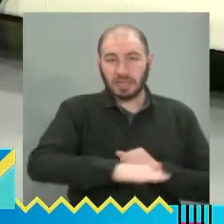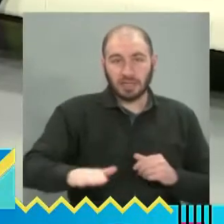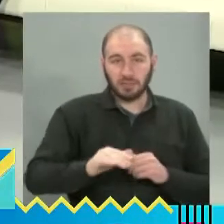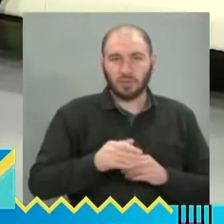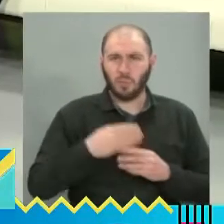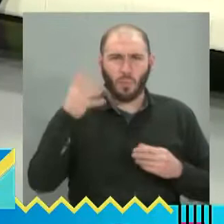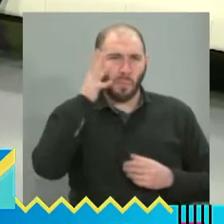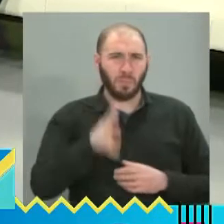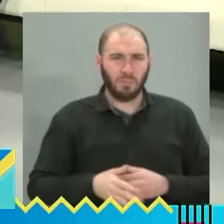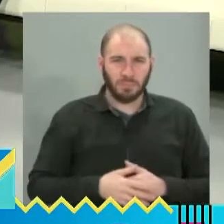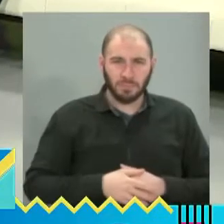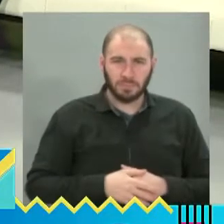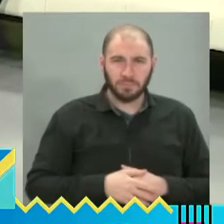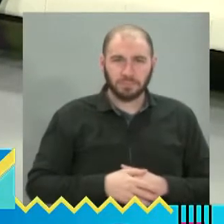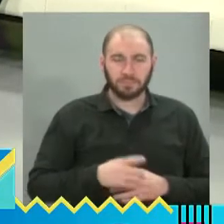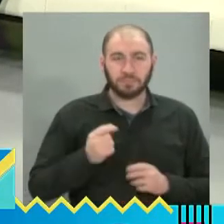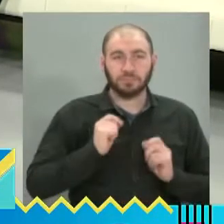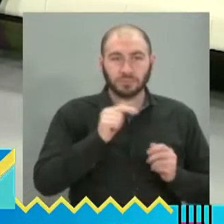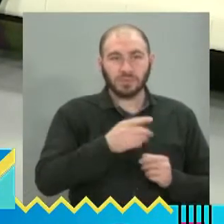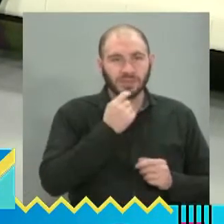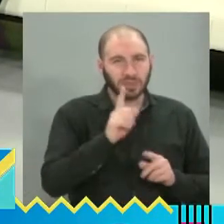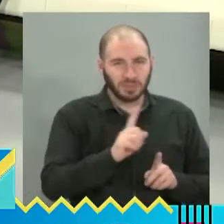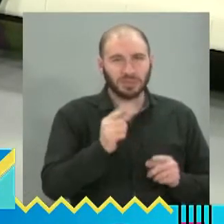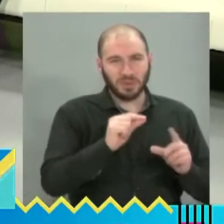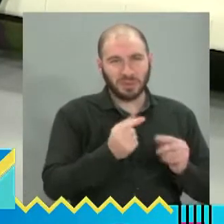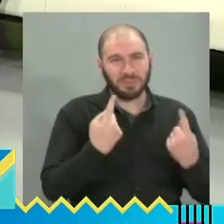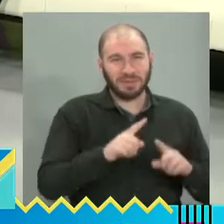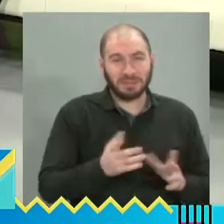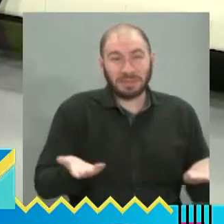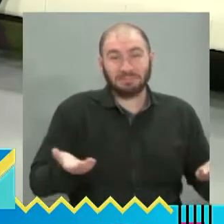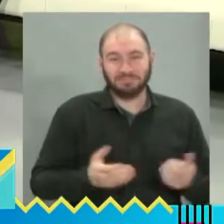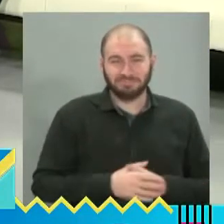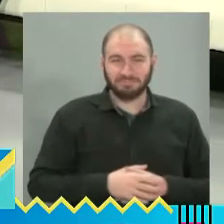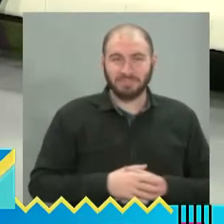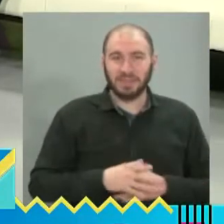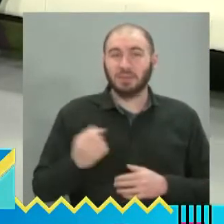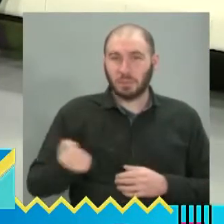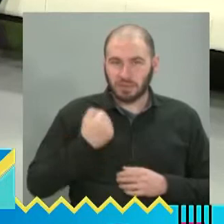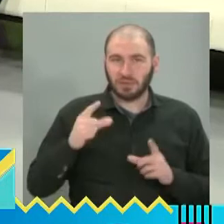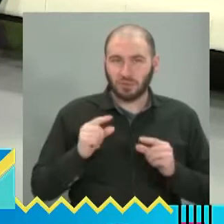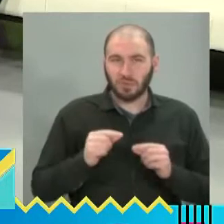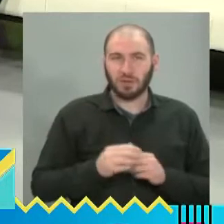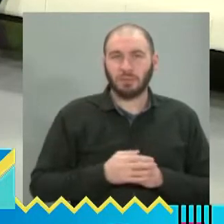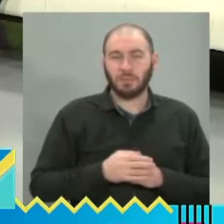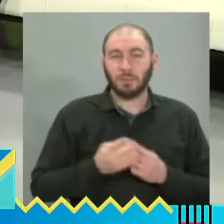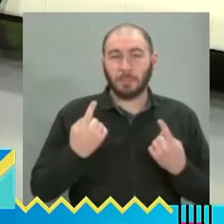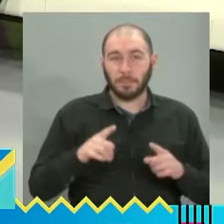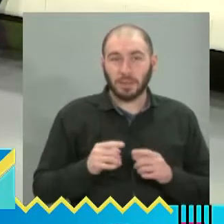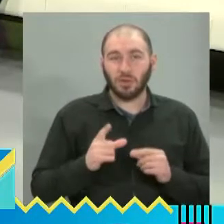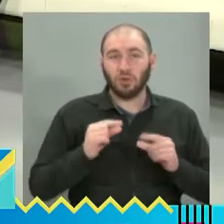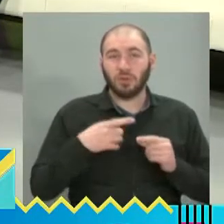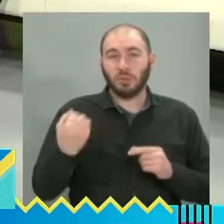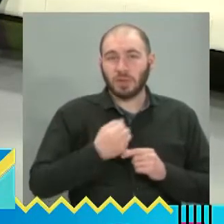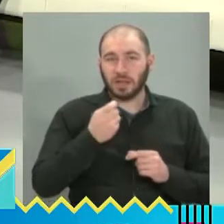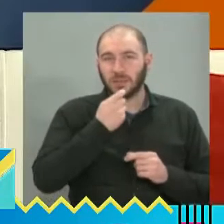es mucho, ¿no? Insisto con que no te gustan los números, pero bueno. Son importantes los números, pero los números son importantes